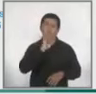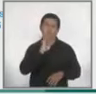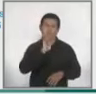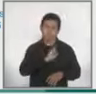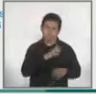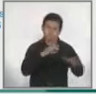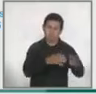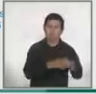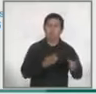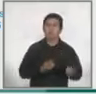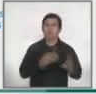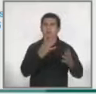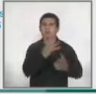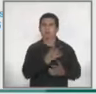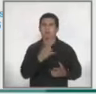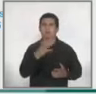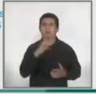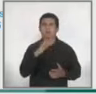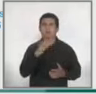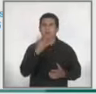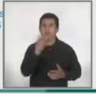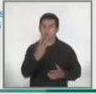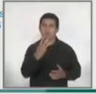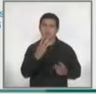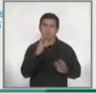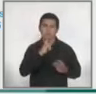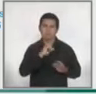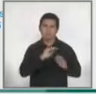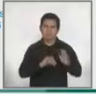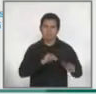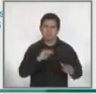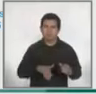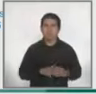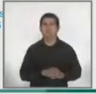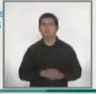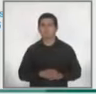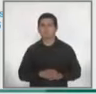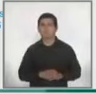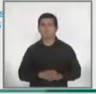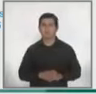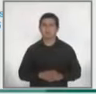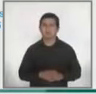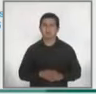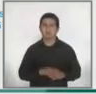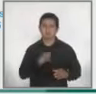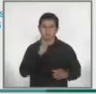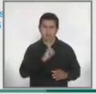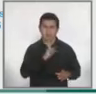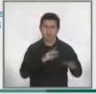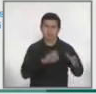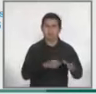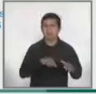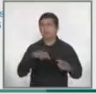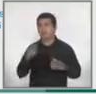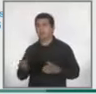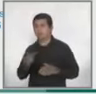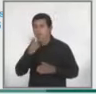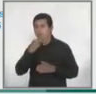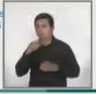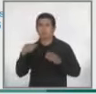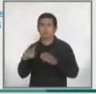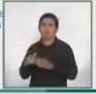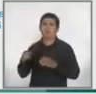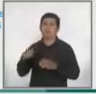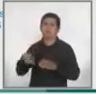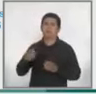mujeres, es decir, 453 han sido defunciones en mujer, y en hombres